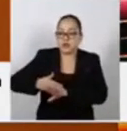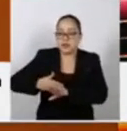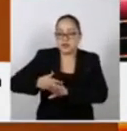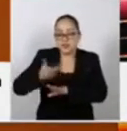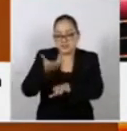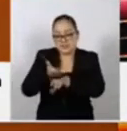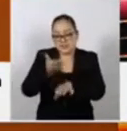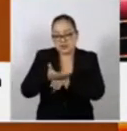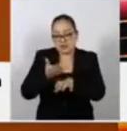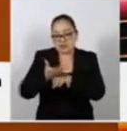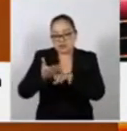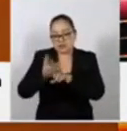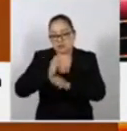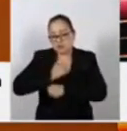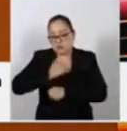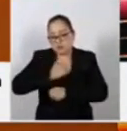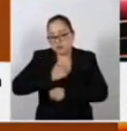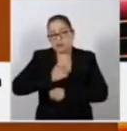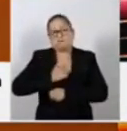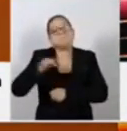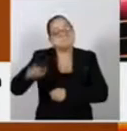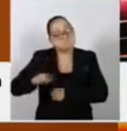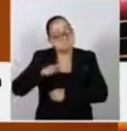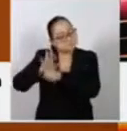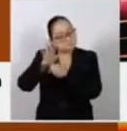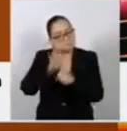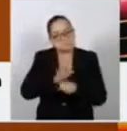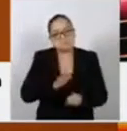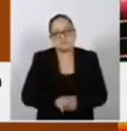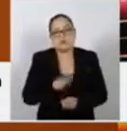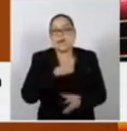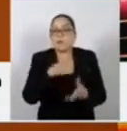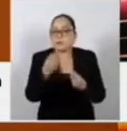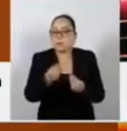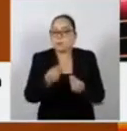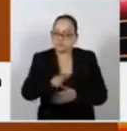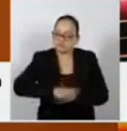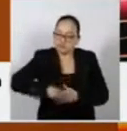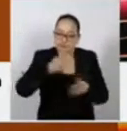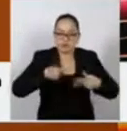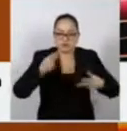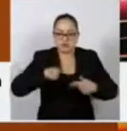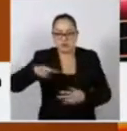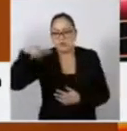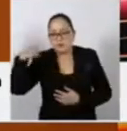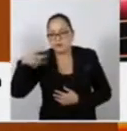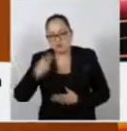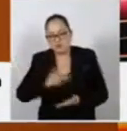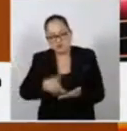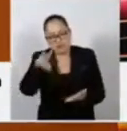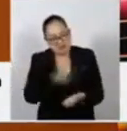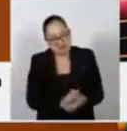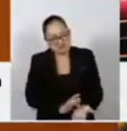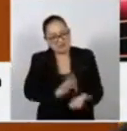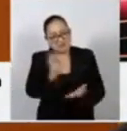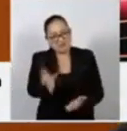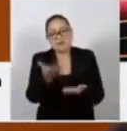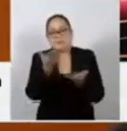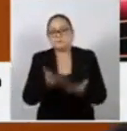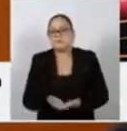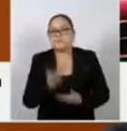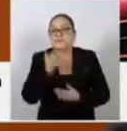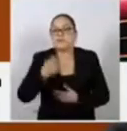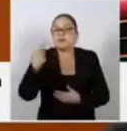contra tropas estadounidenses nuevamente. Gracias a la valentía de mi pueblo, de los veracruzanos, y al coraje